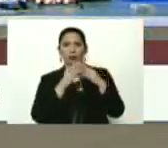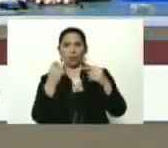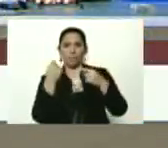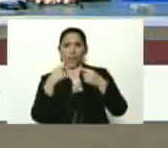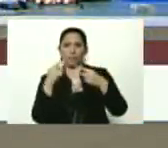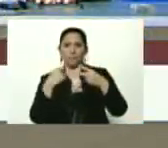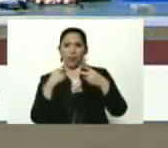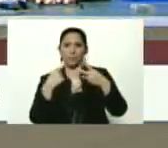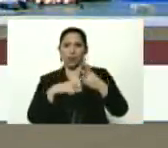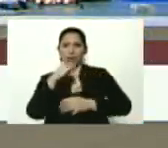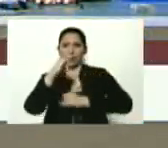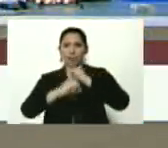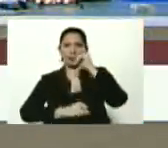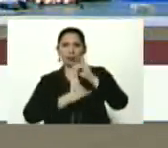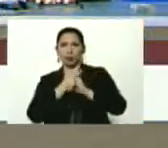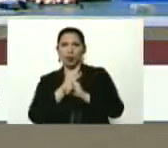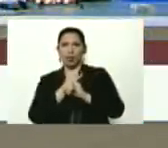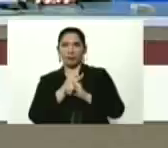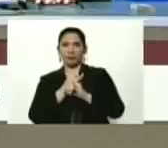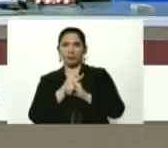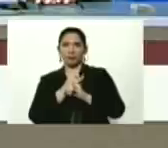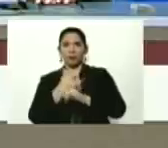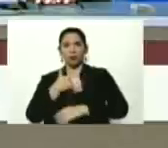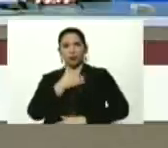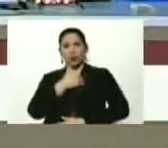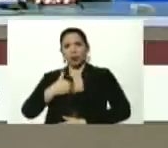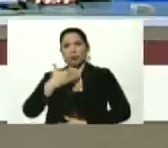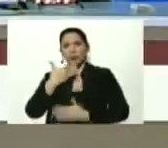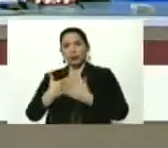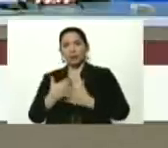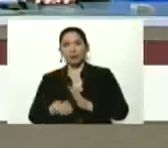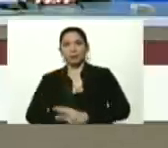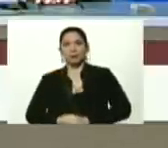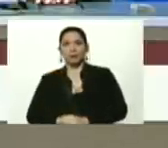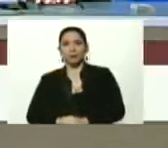casos internacionales. Yo quiero pedir